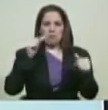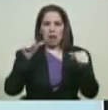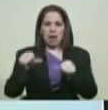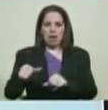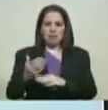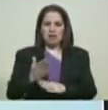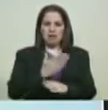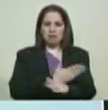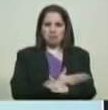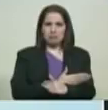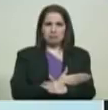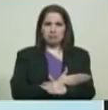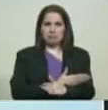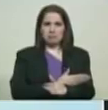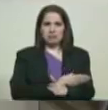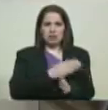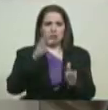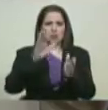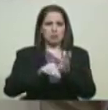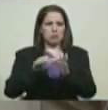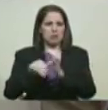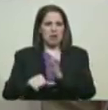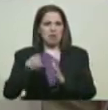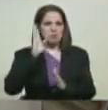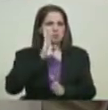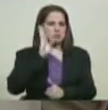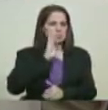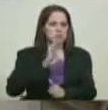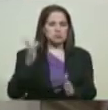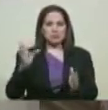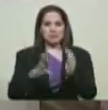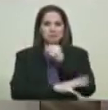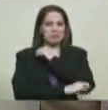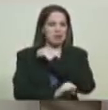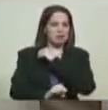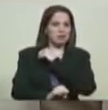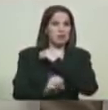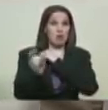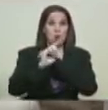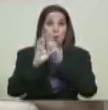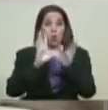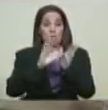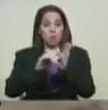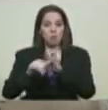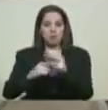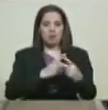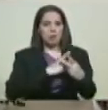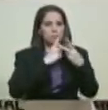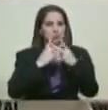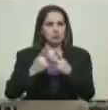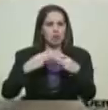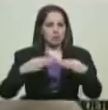pasado para cometer irregularidades, fraude o para robarse la voluntad popular.